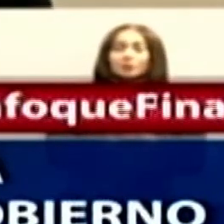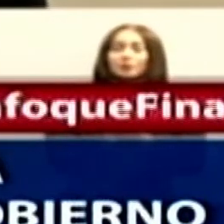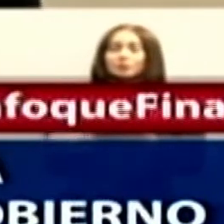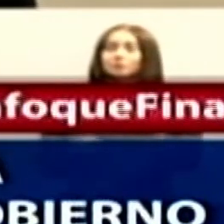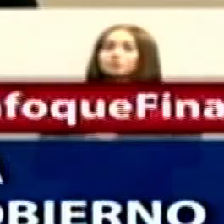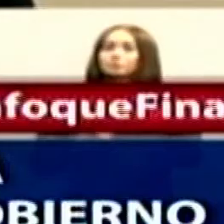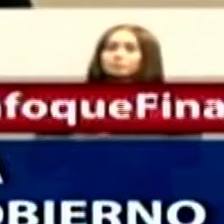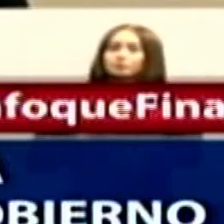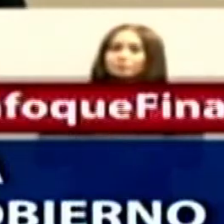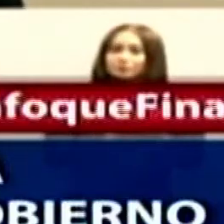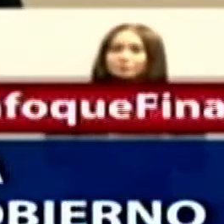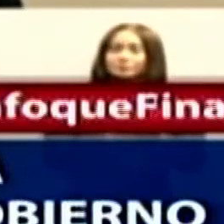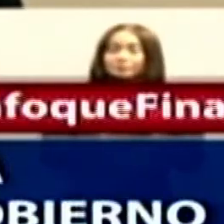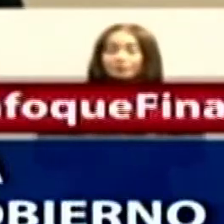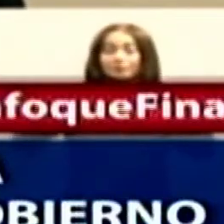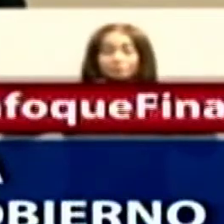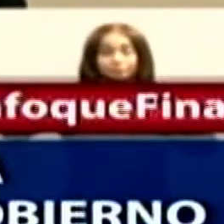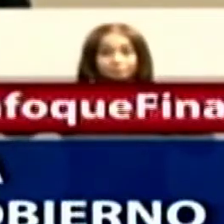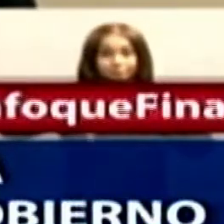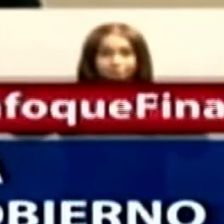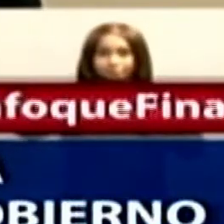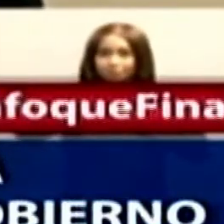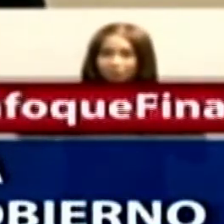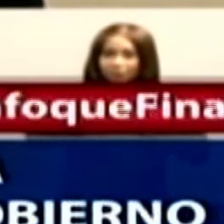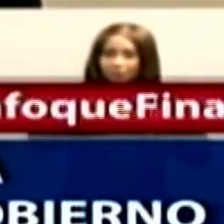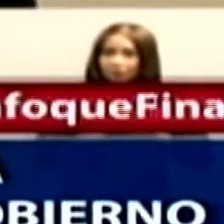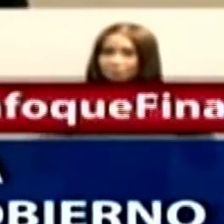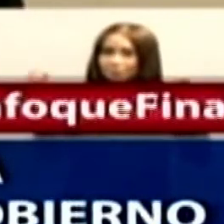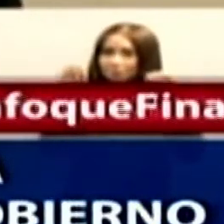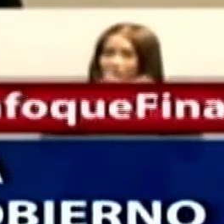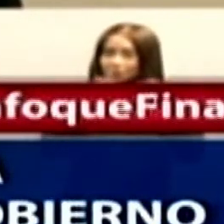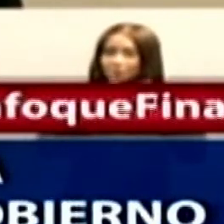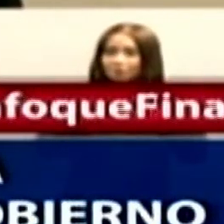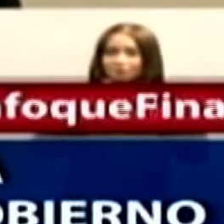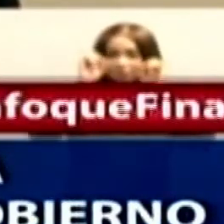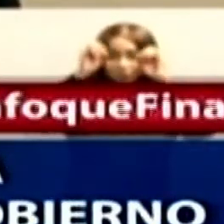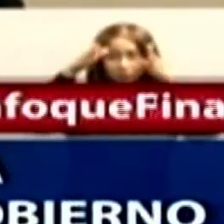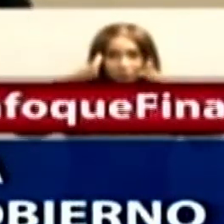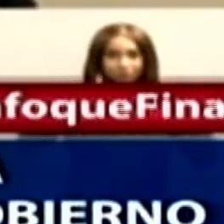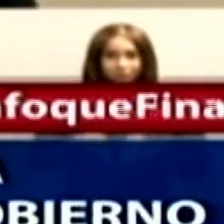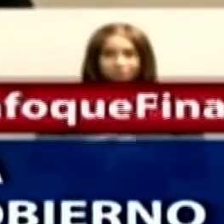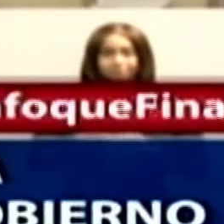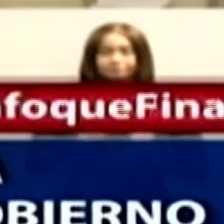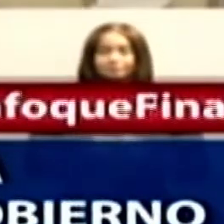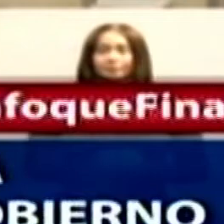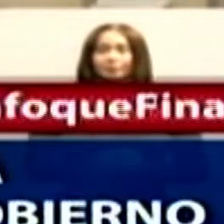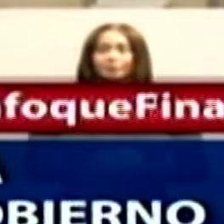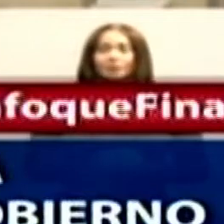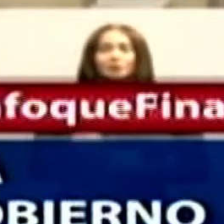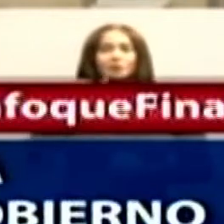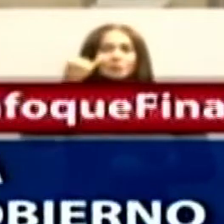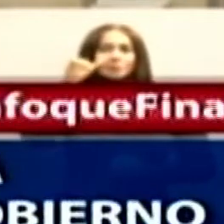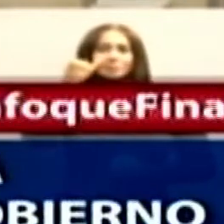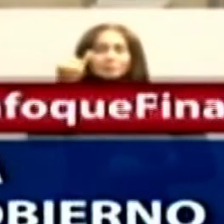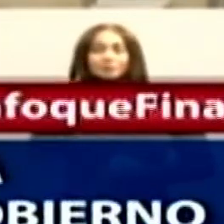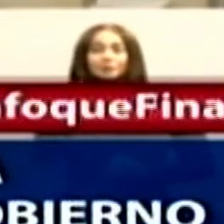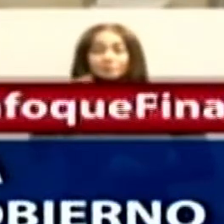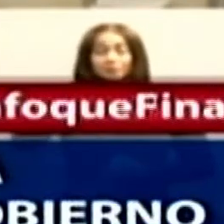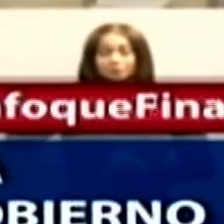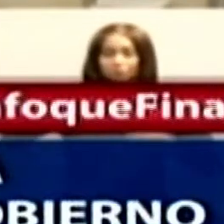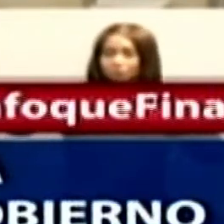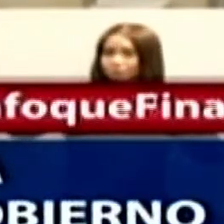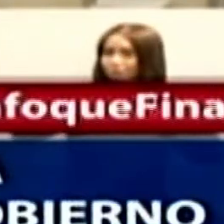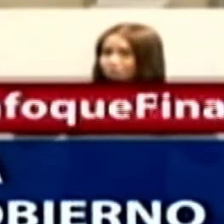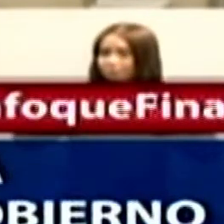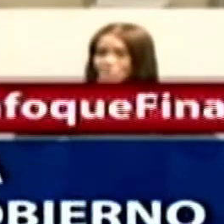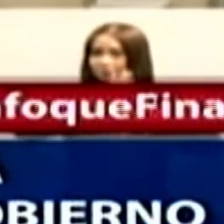capacidad del profesorado. Nos hemos adaptado rápidamente a las circunstancias que nos ha impuesto la crisis, porque a nuestra llegada